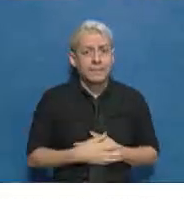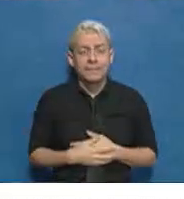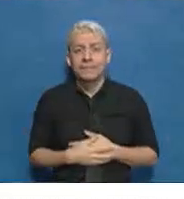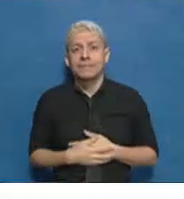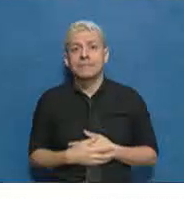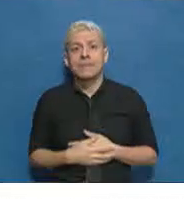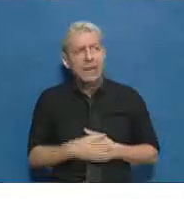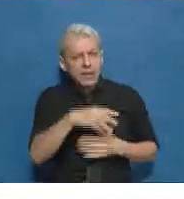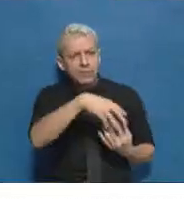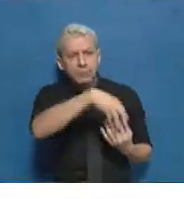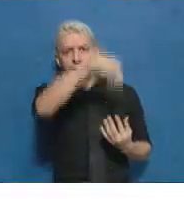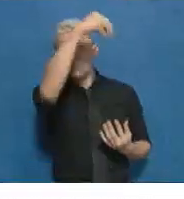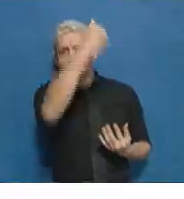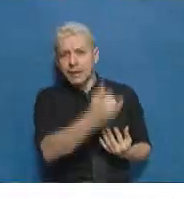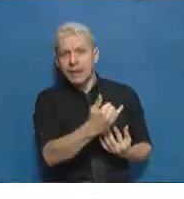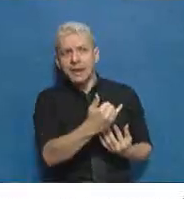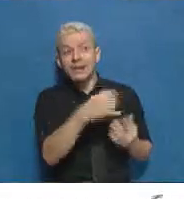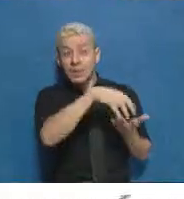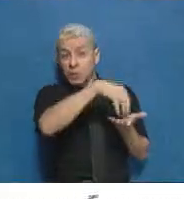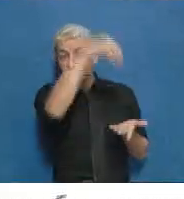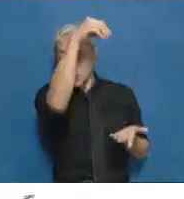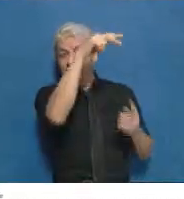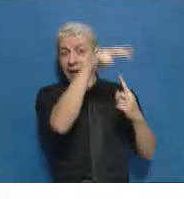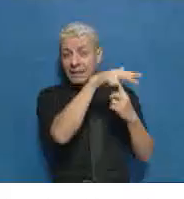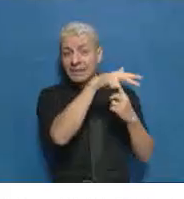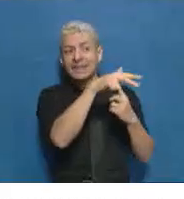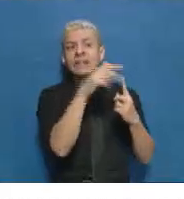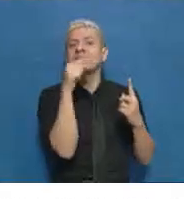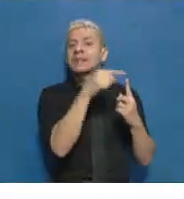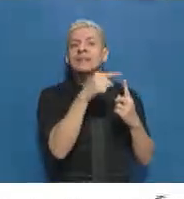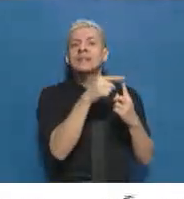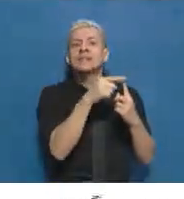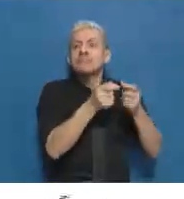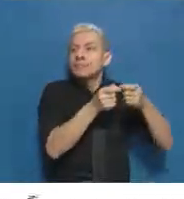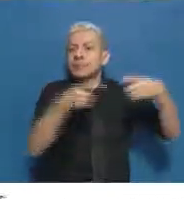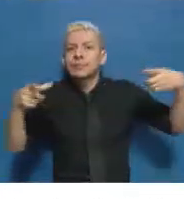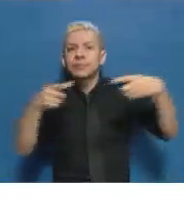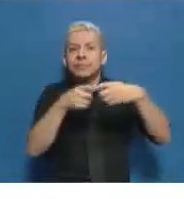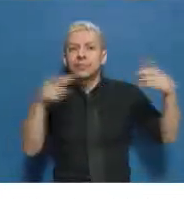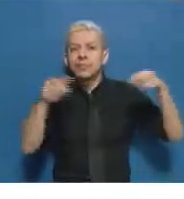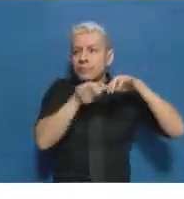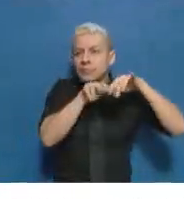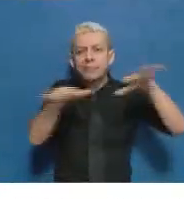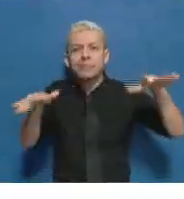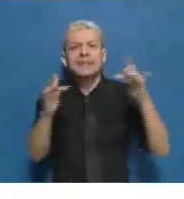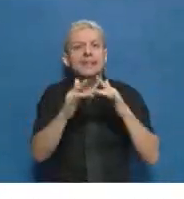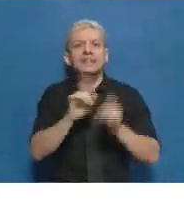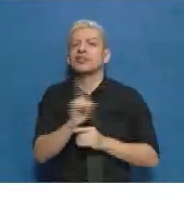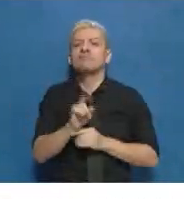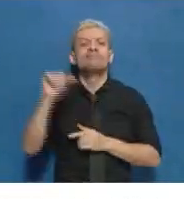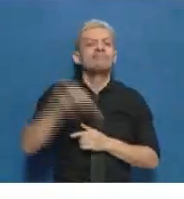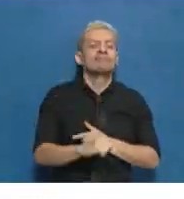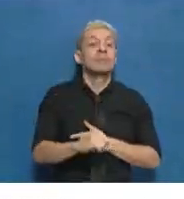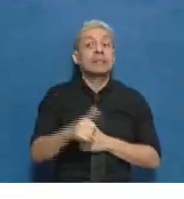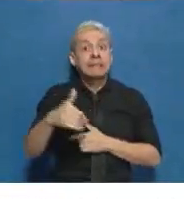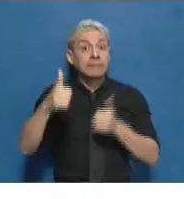torre, pero en esa torre no consiguen todavía encontrar señal. Así que una vez que consigan, bueno, por